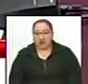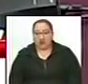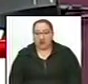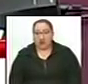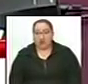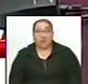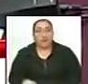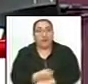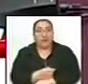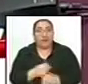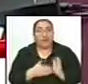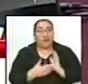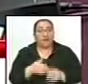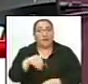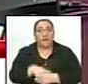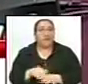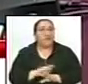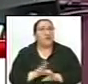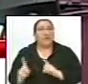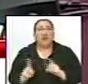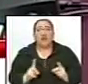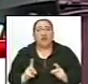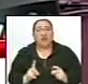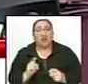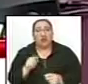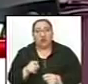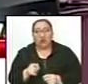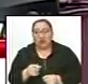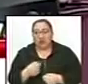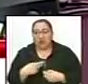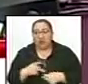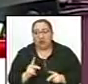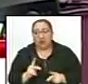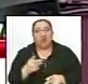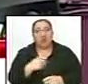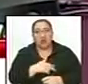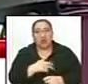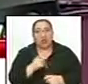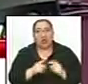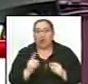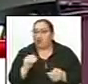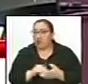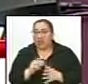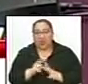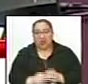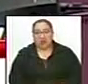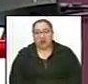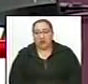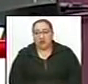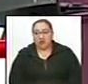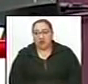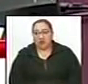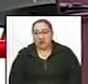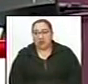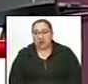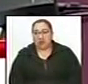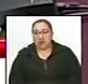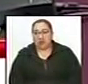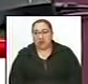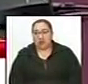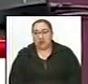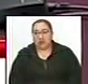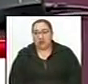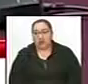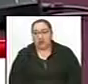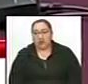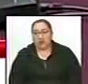la somete a votación sin debate. O sea, usted está permitiendo, presidente, algo que no está en el reglamento, sometiendo a debate una cuestión